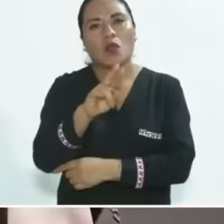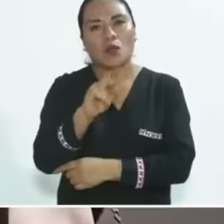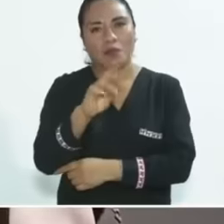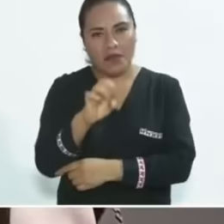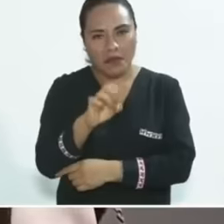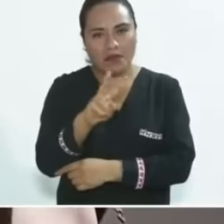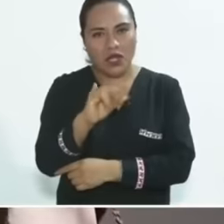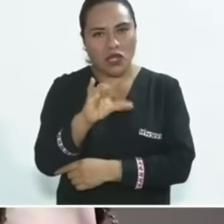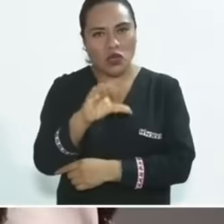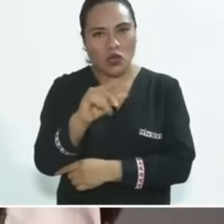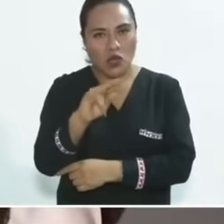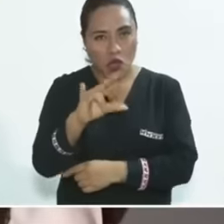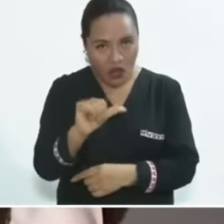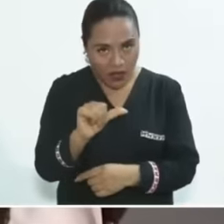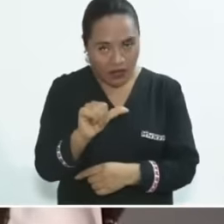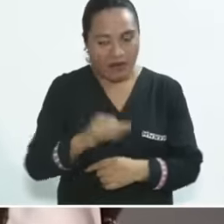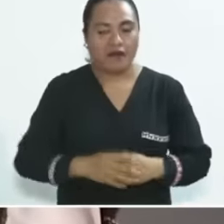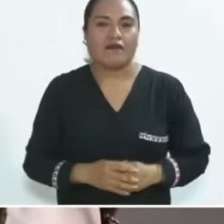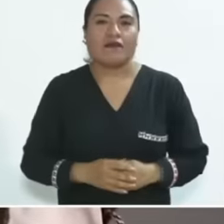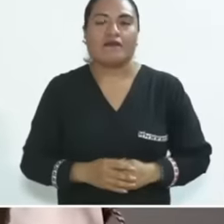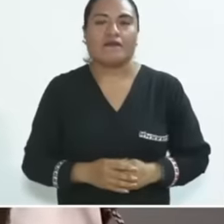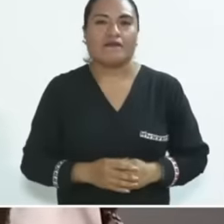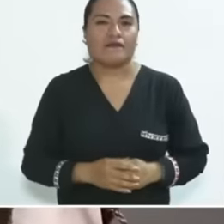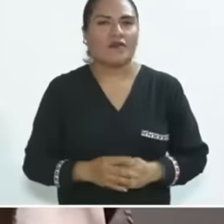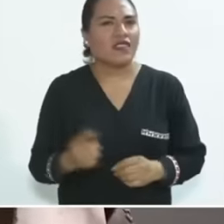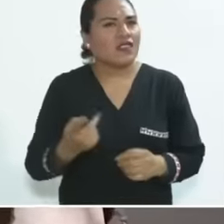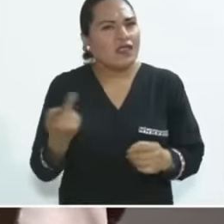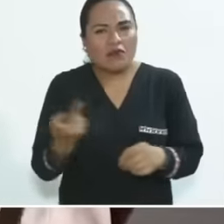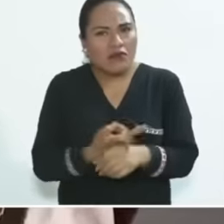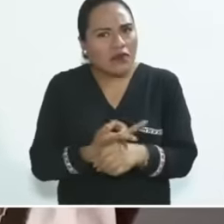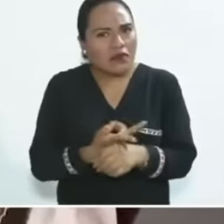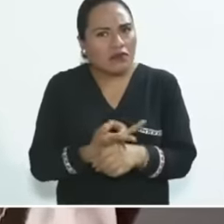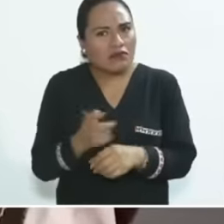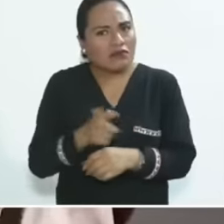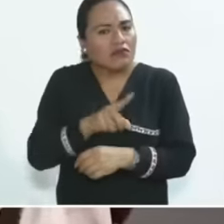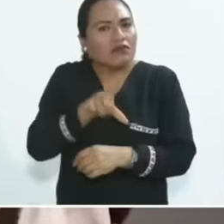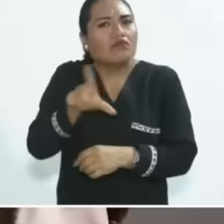Victoria. ¿Y qué sucede después?